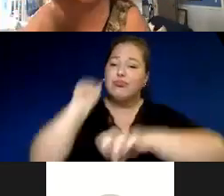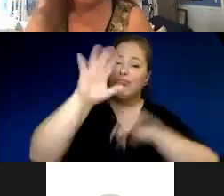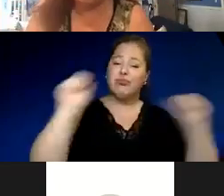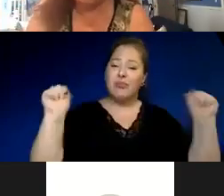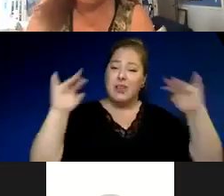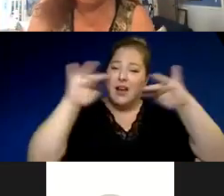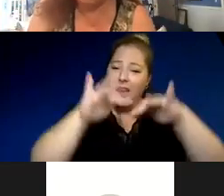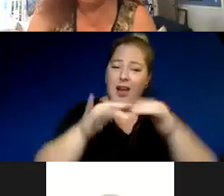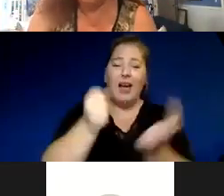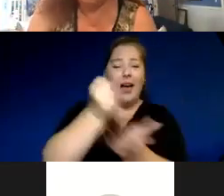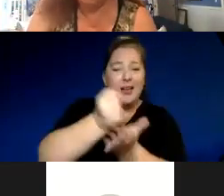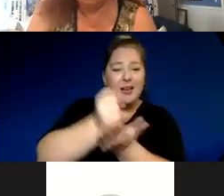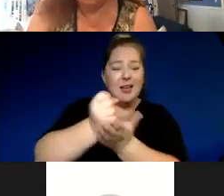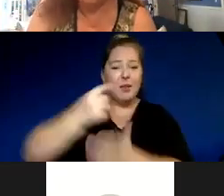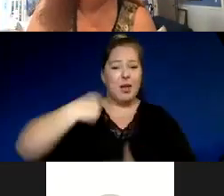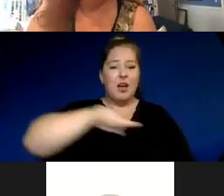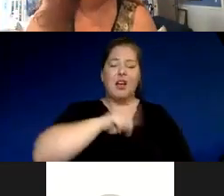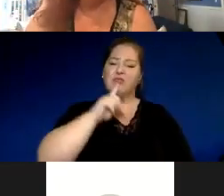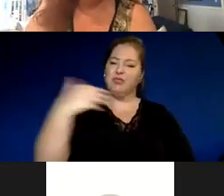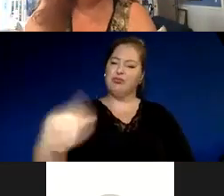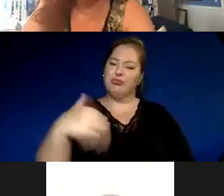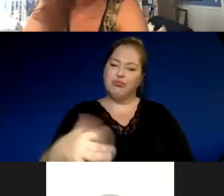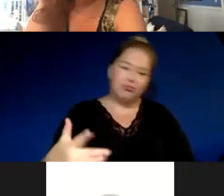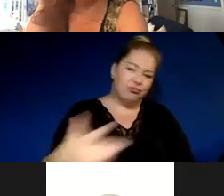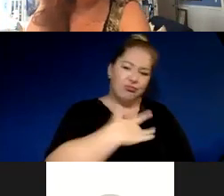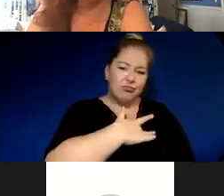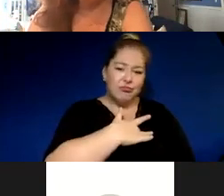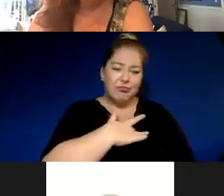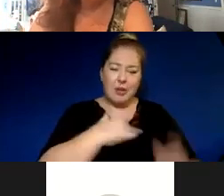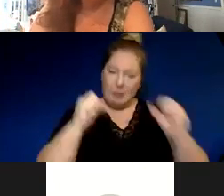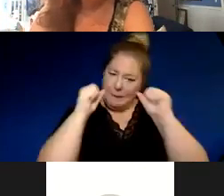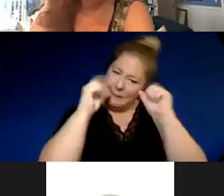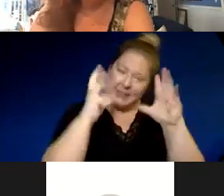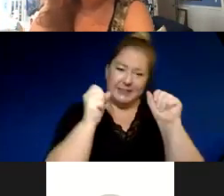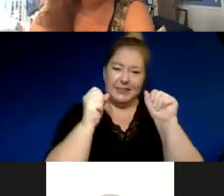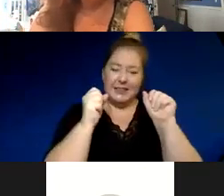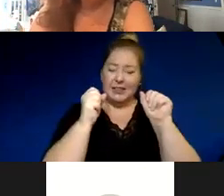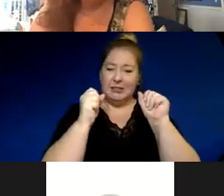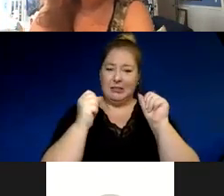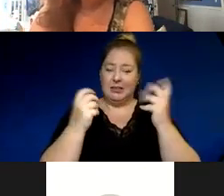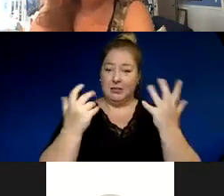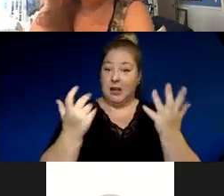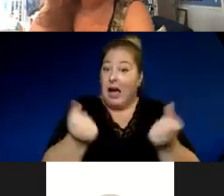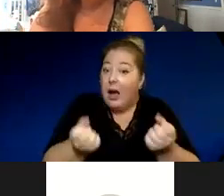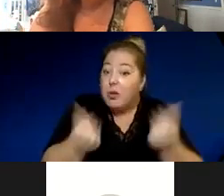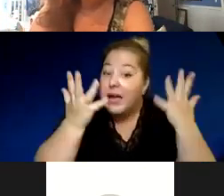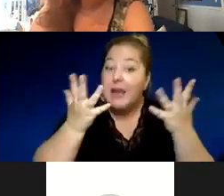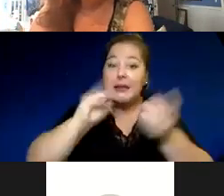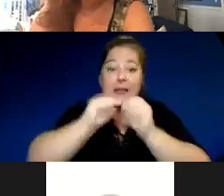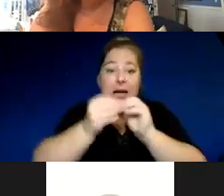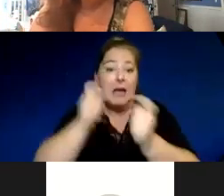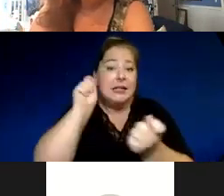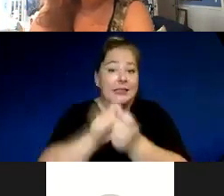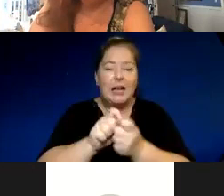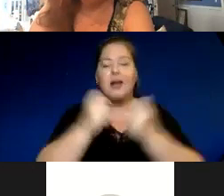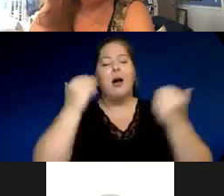de unidades que yo vi allí. Y esto es increíble. No sé cuántas personas o personal hay allí, pero les digo, el día